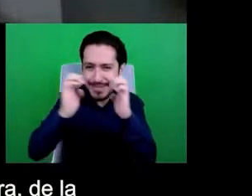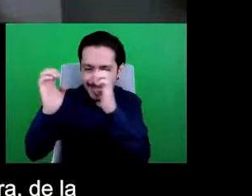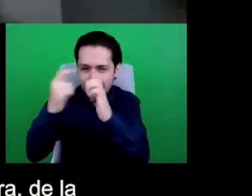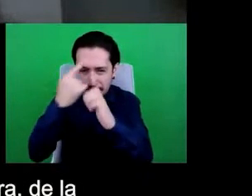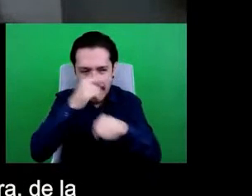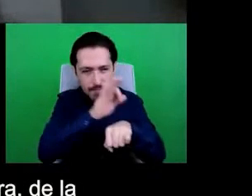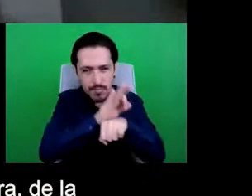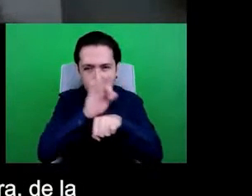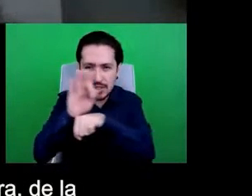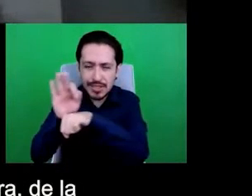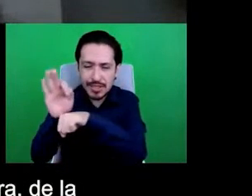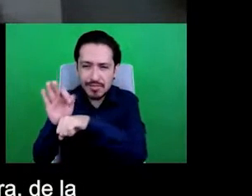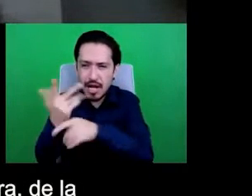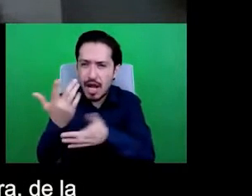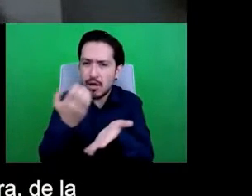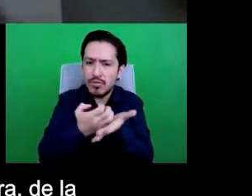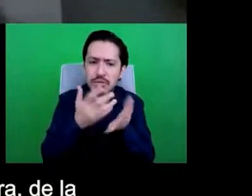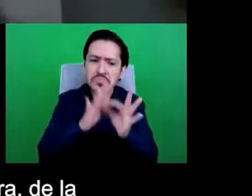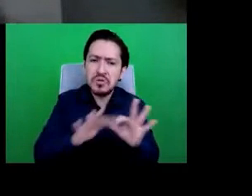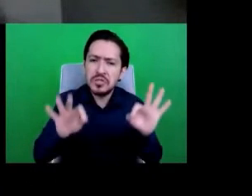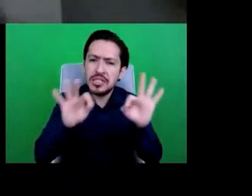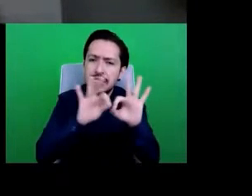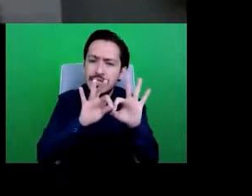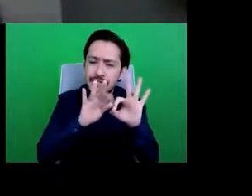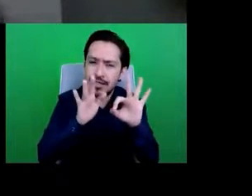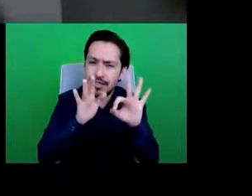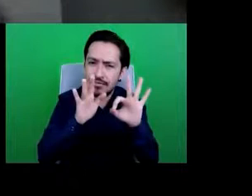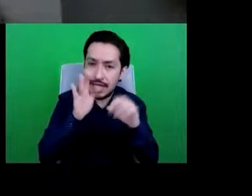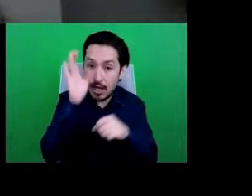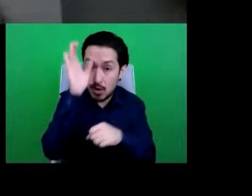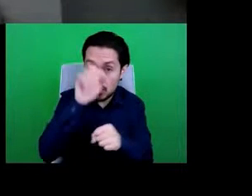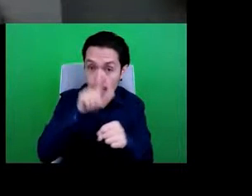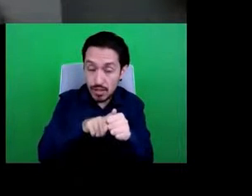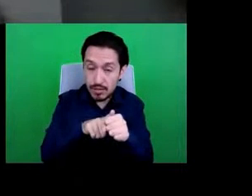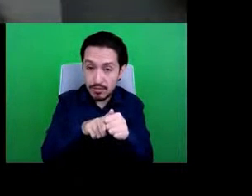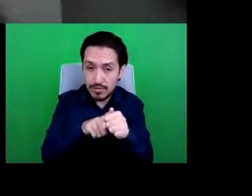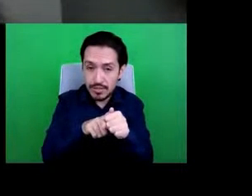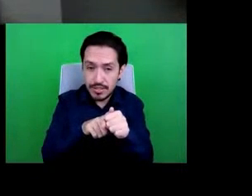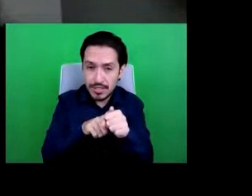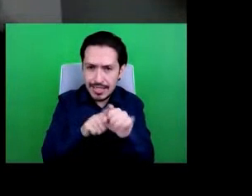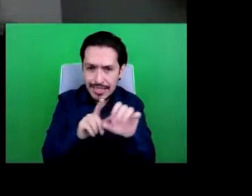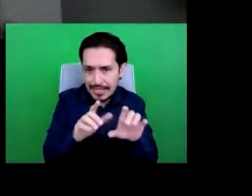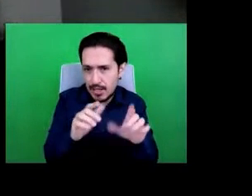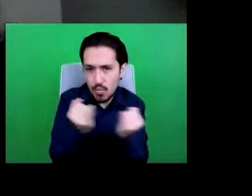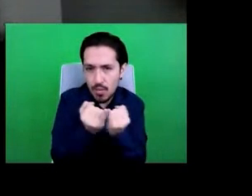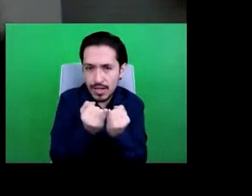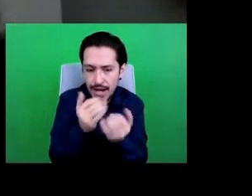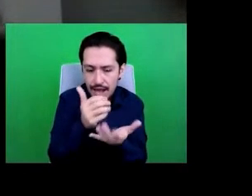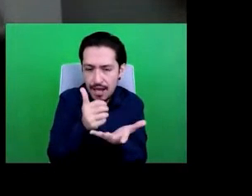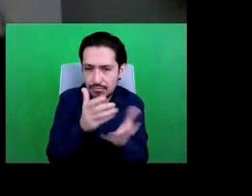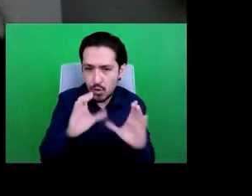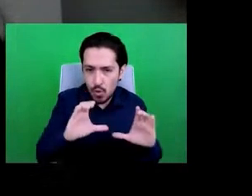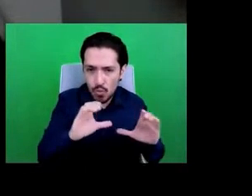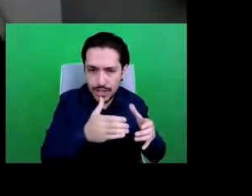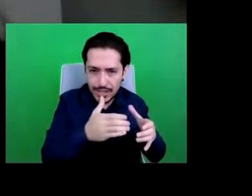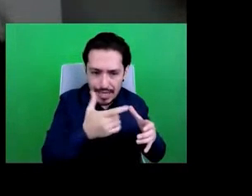de la cultura, de la importancia de la cultura en la sociedad y del poder de la comunidad para lograrlo?